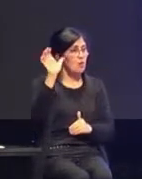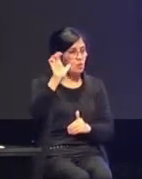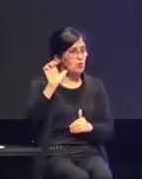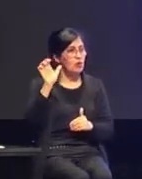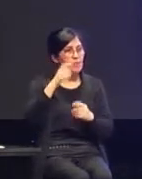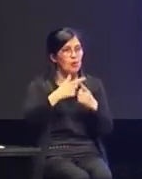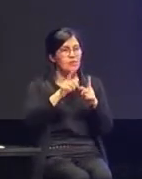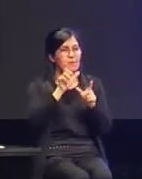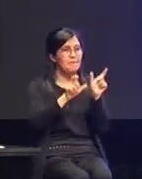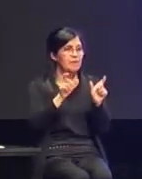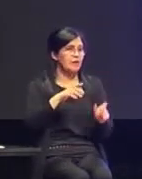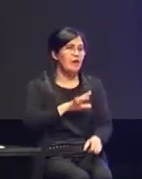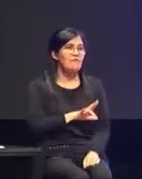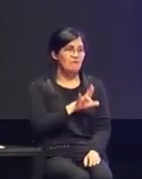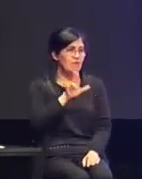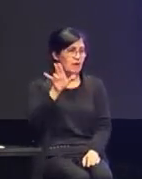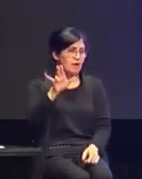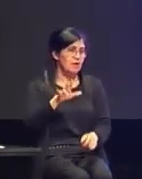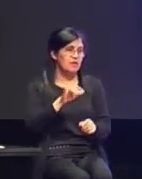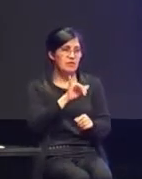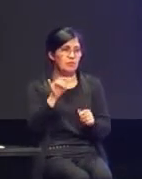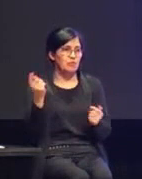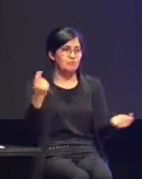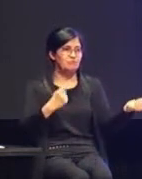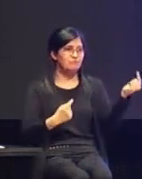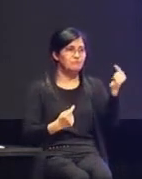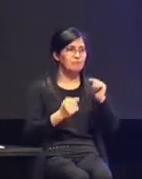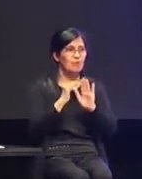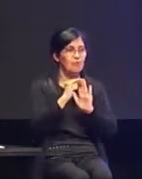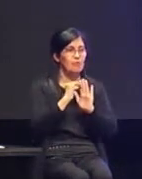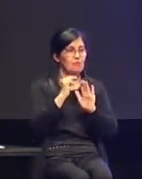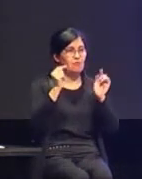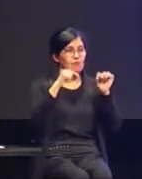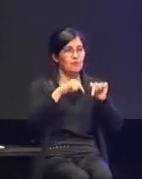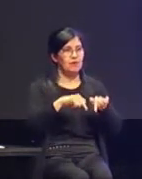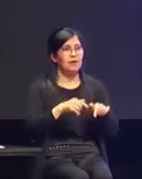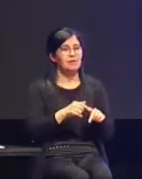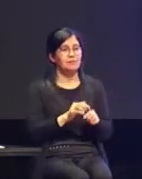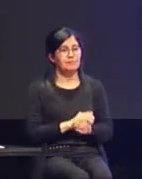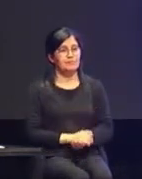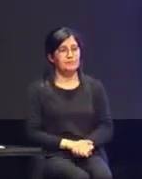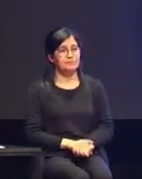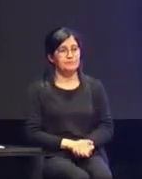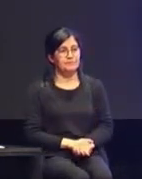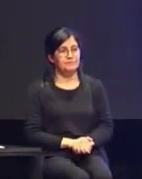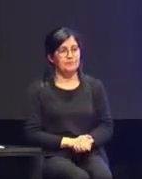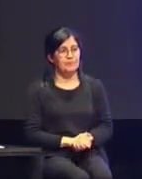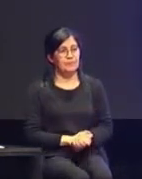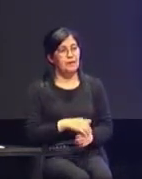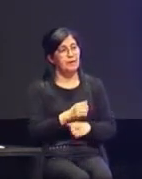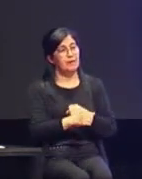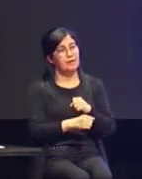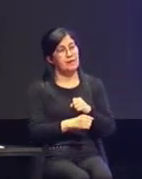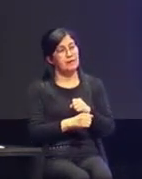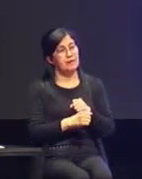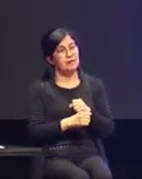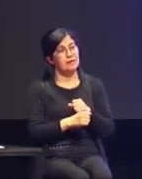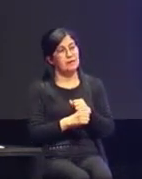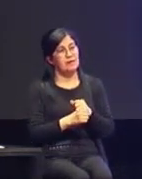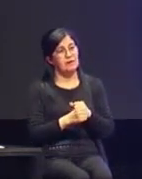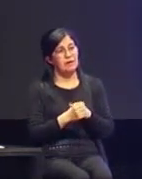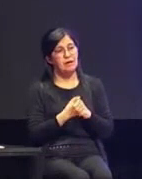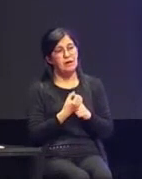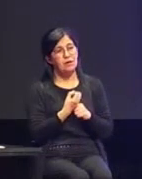que viajaban, y de a poquitito fue bajando el nivel. El daño al paciente se ubica en el